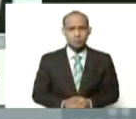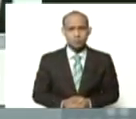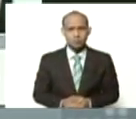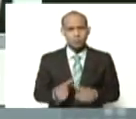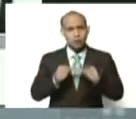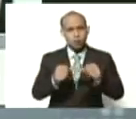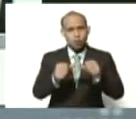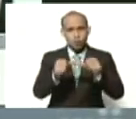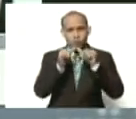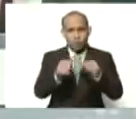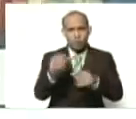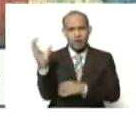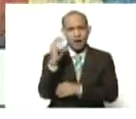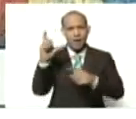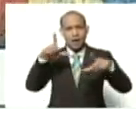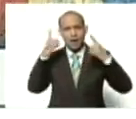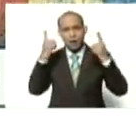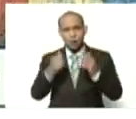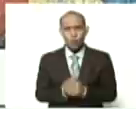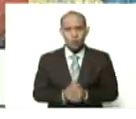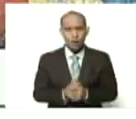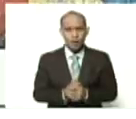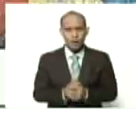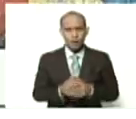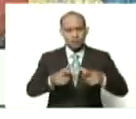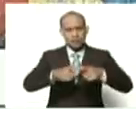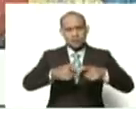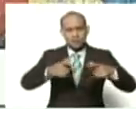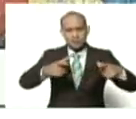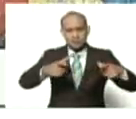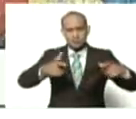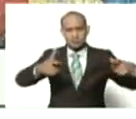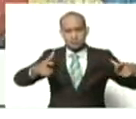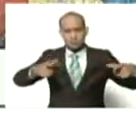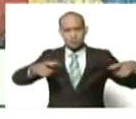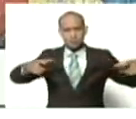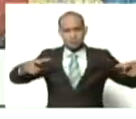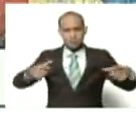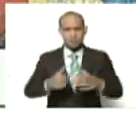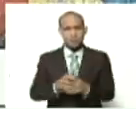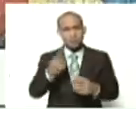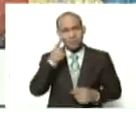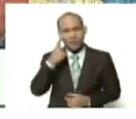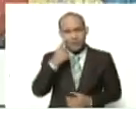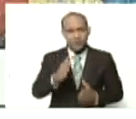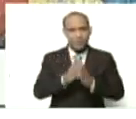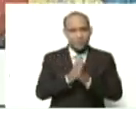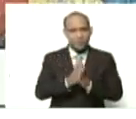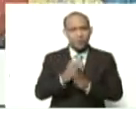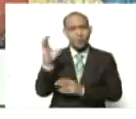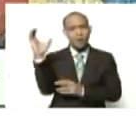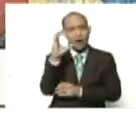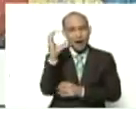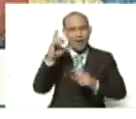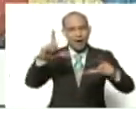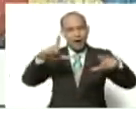Continúa el informe. En Caracas y La Guaira se mantiene un crecimiento continuo. Alerta. Caracas y La